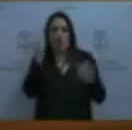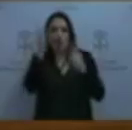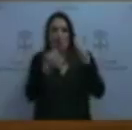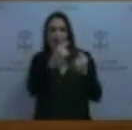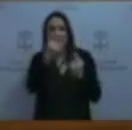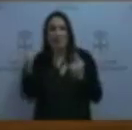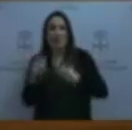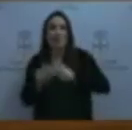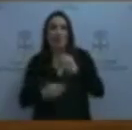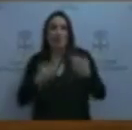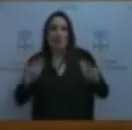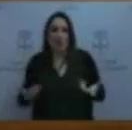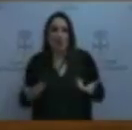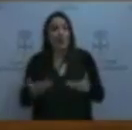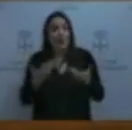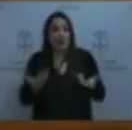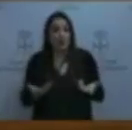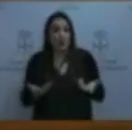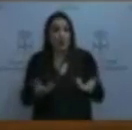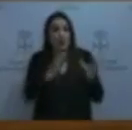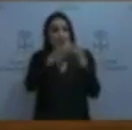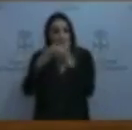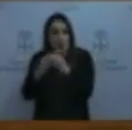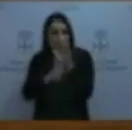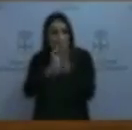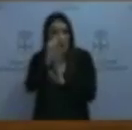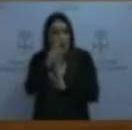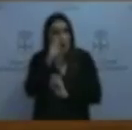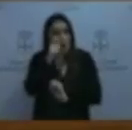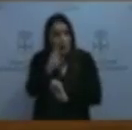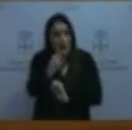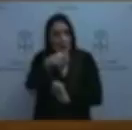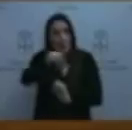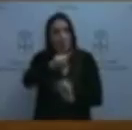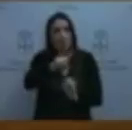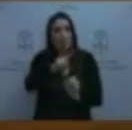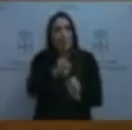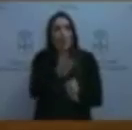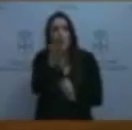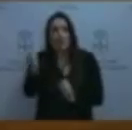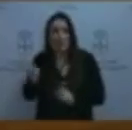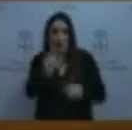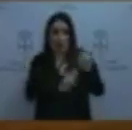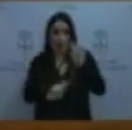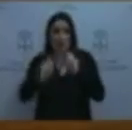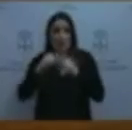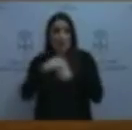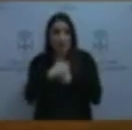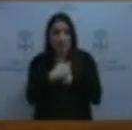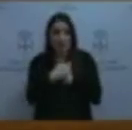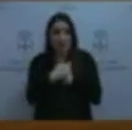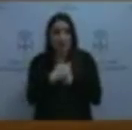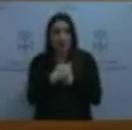en la comarca, de tal manera que los grupos de desarrollo rural requieran a las asociaciones participantes